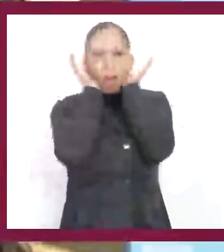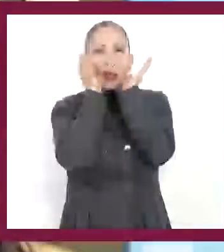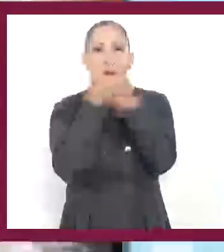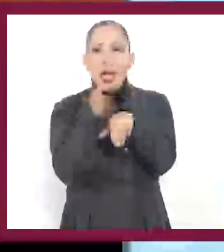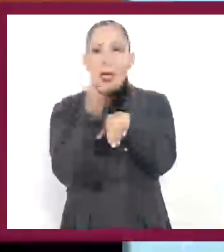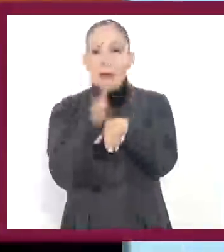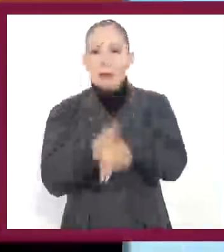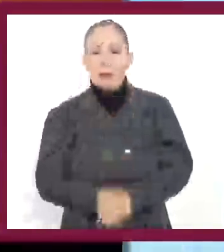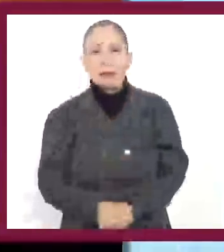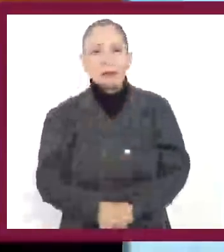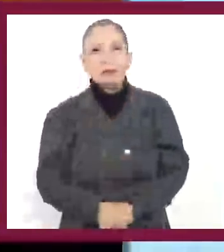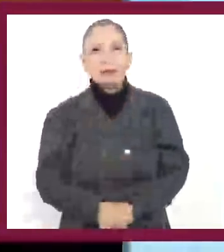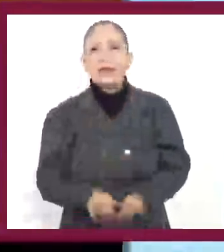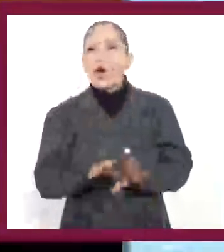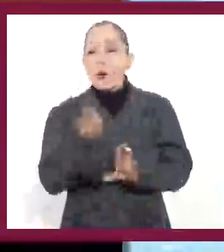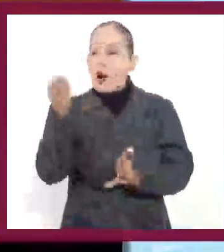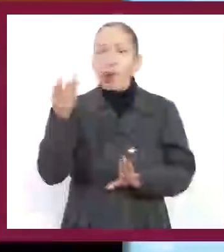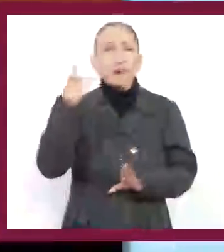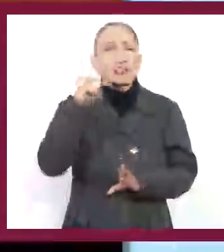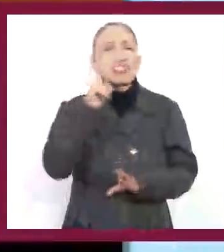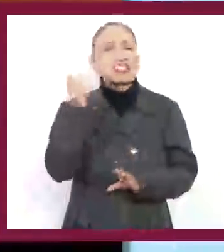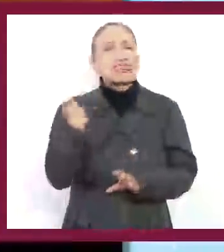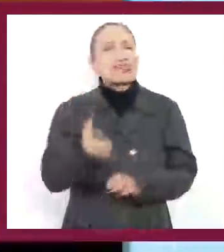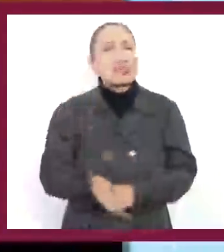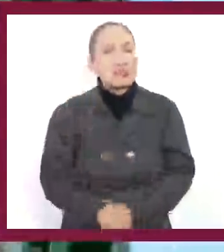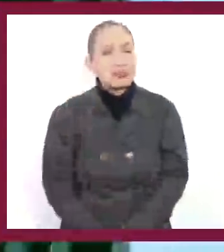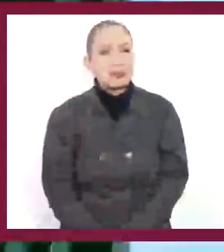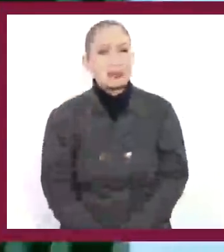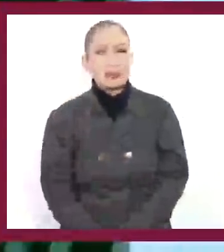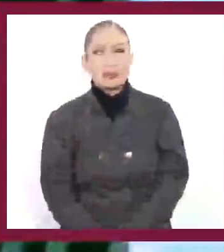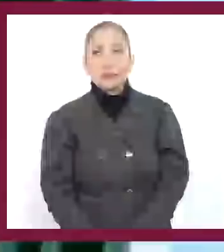blanquita. ¿Cómo es una princesa?